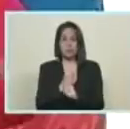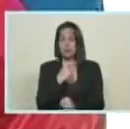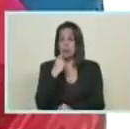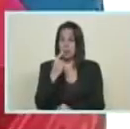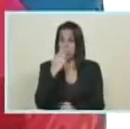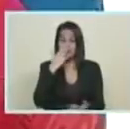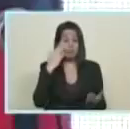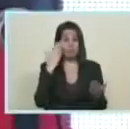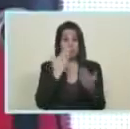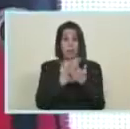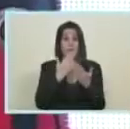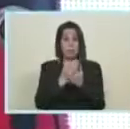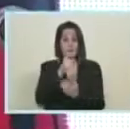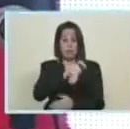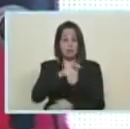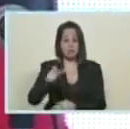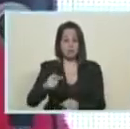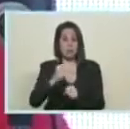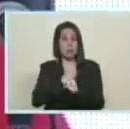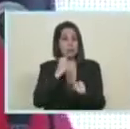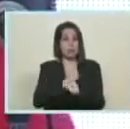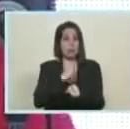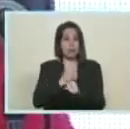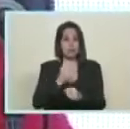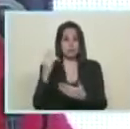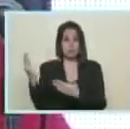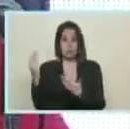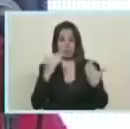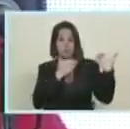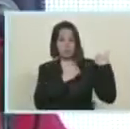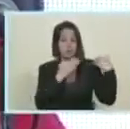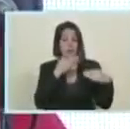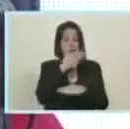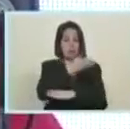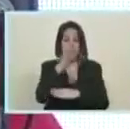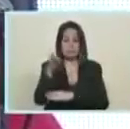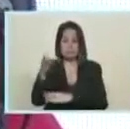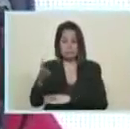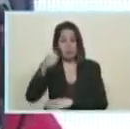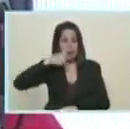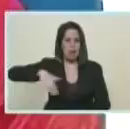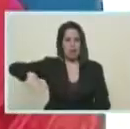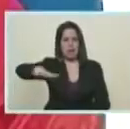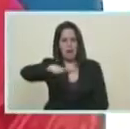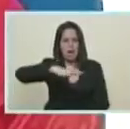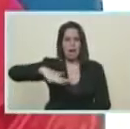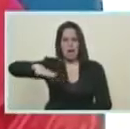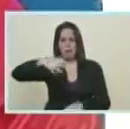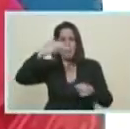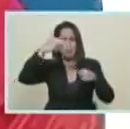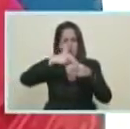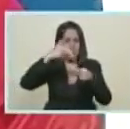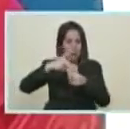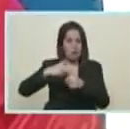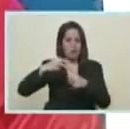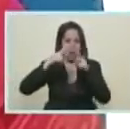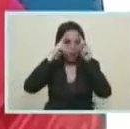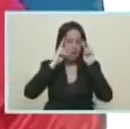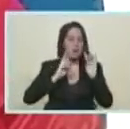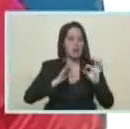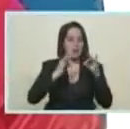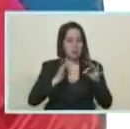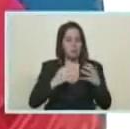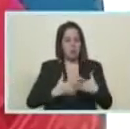póngase al frente de la clase obrera, compañero Manuel Cabedo, váyase a los campos petroleros, váyase a la refinería, váyase a los